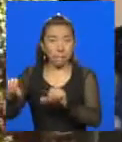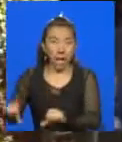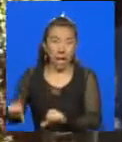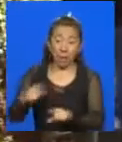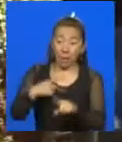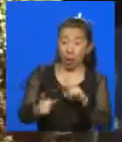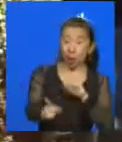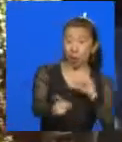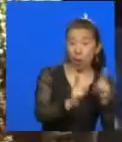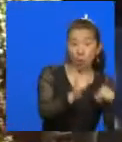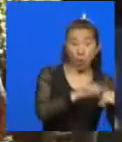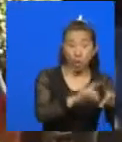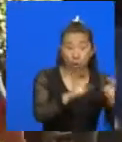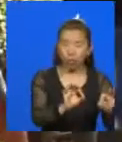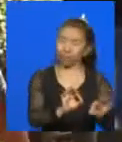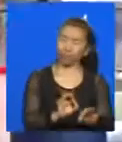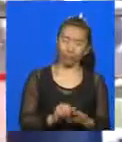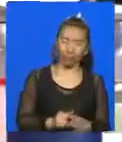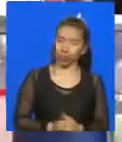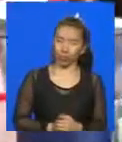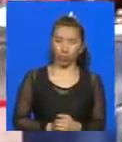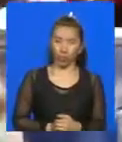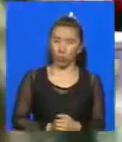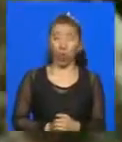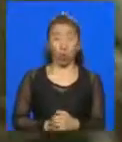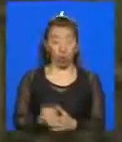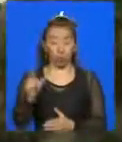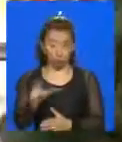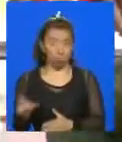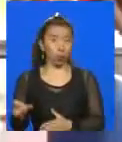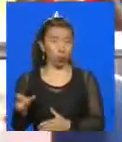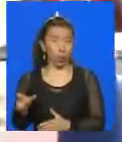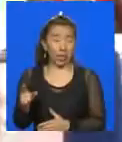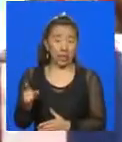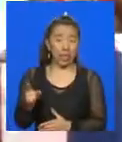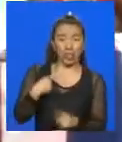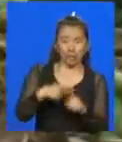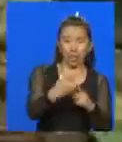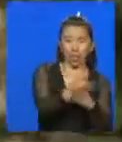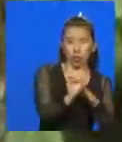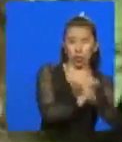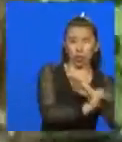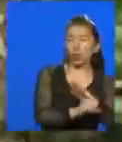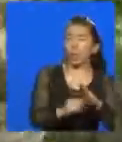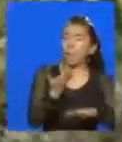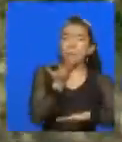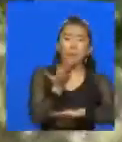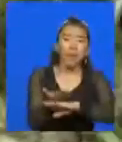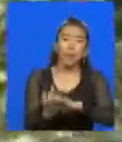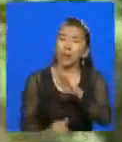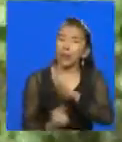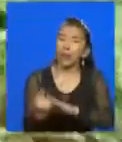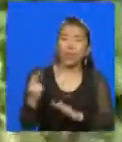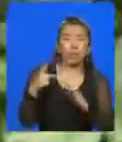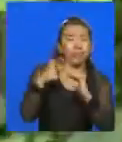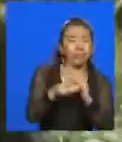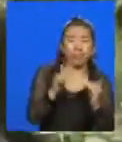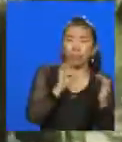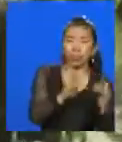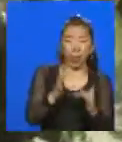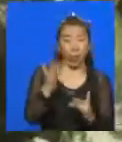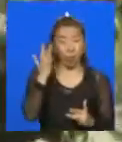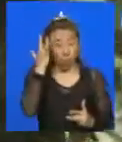expertos la población civil y las organizaciones sociales piden de forma reiterada un cese bilateral al fuego y la confrontación pues los